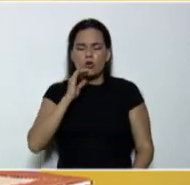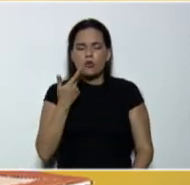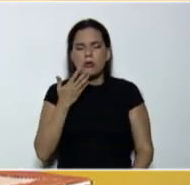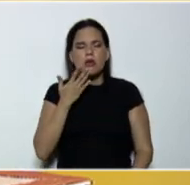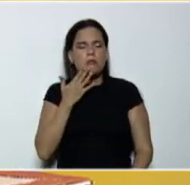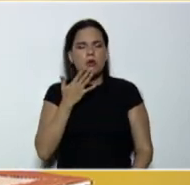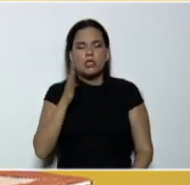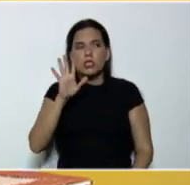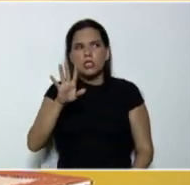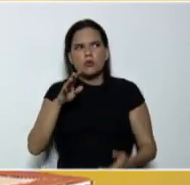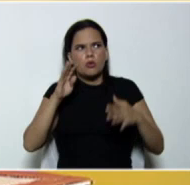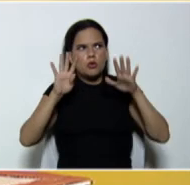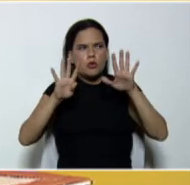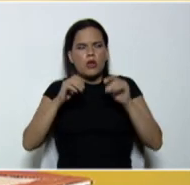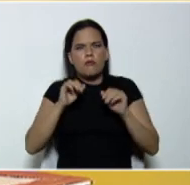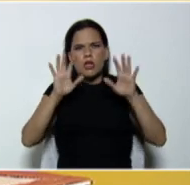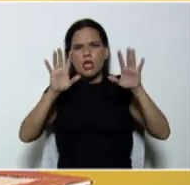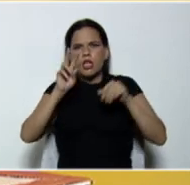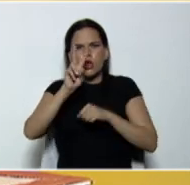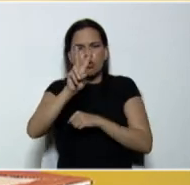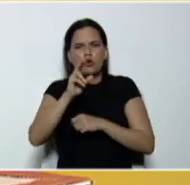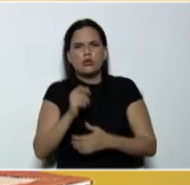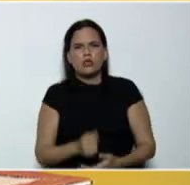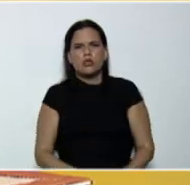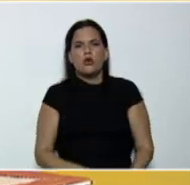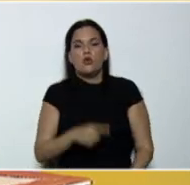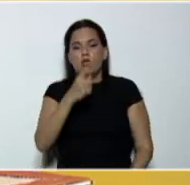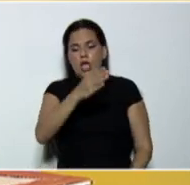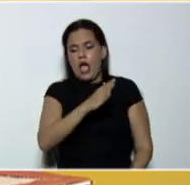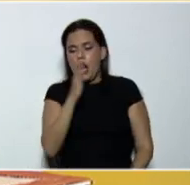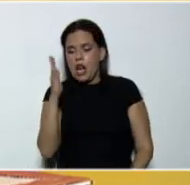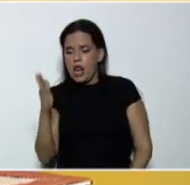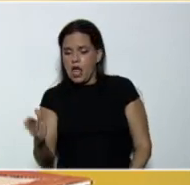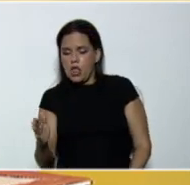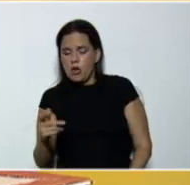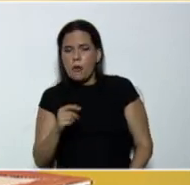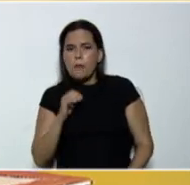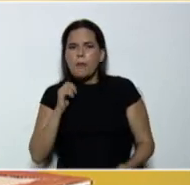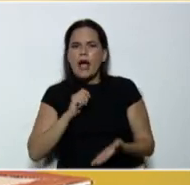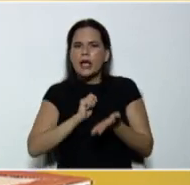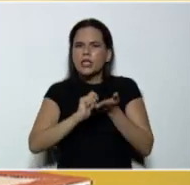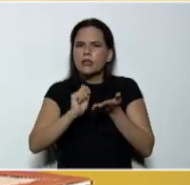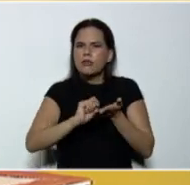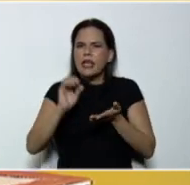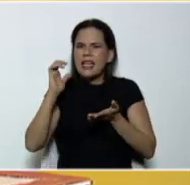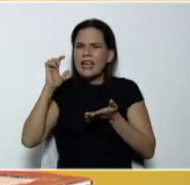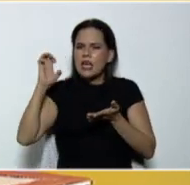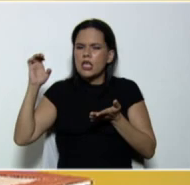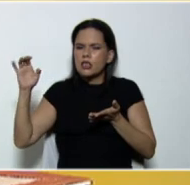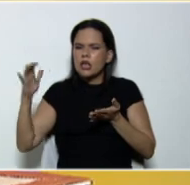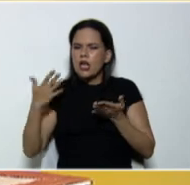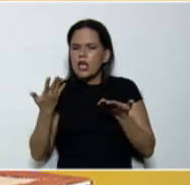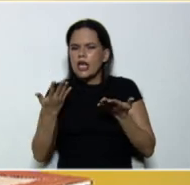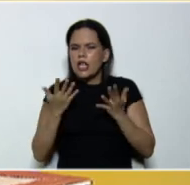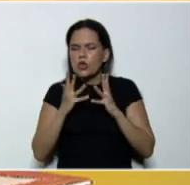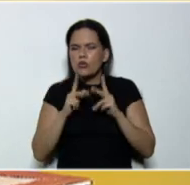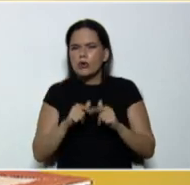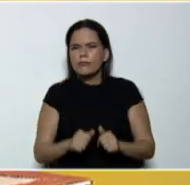el 5, el 9, el 12. Usted al lado va a escribir en letras ese número.